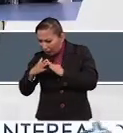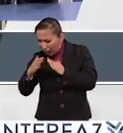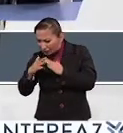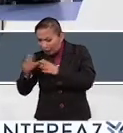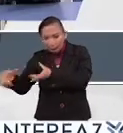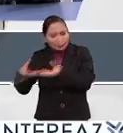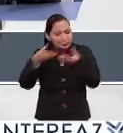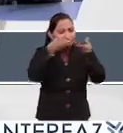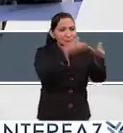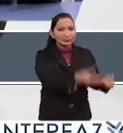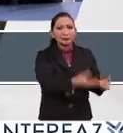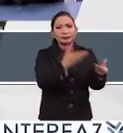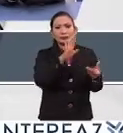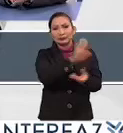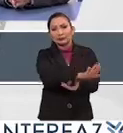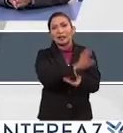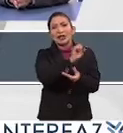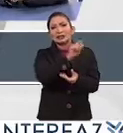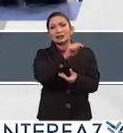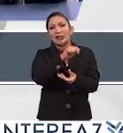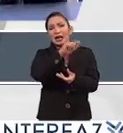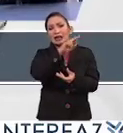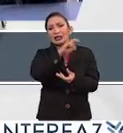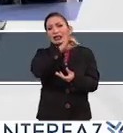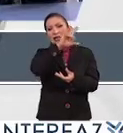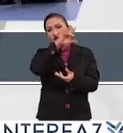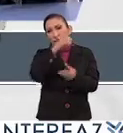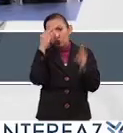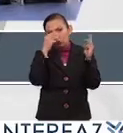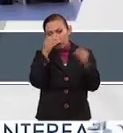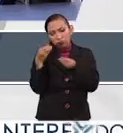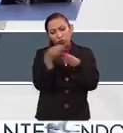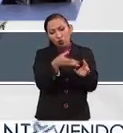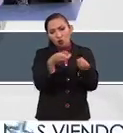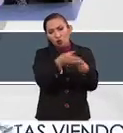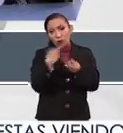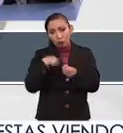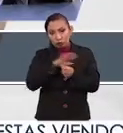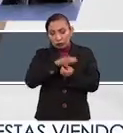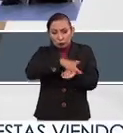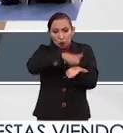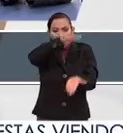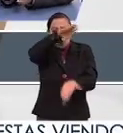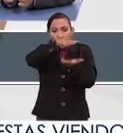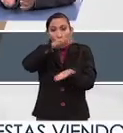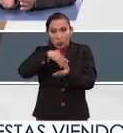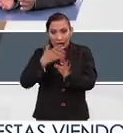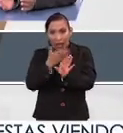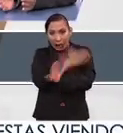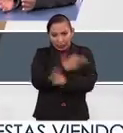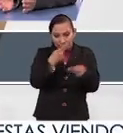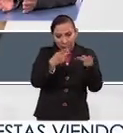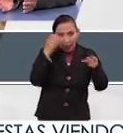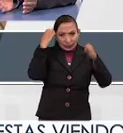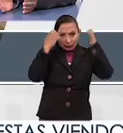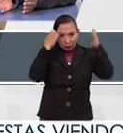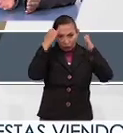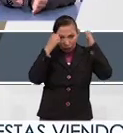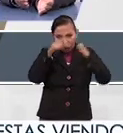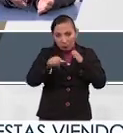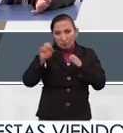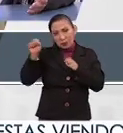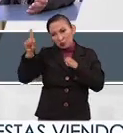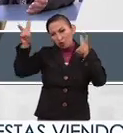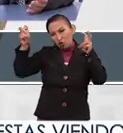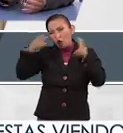las entregaba al acervo del Estanquillo. Con esto, pues nosotros hemos hecho ya un par de exposiciones acerca del trabajo de Ríos,